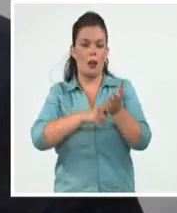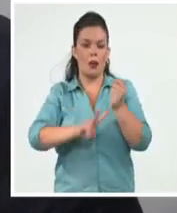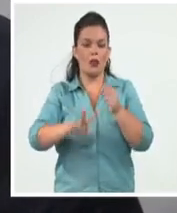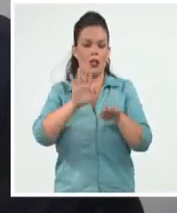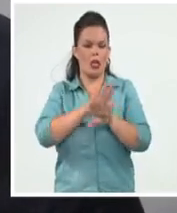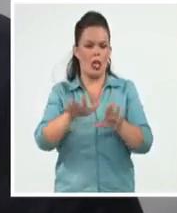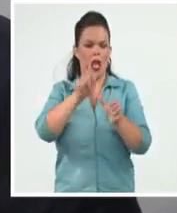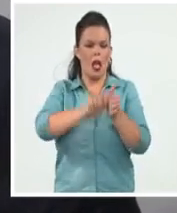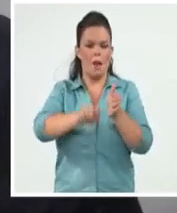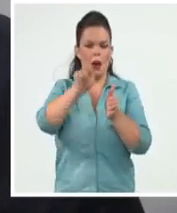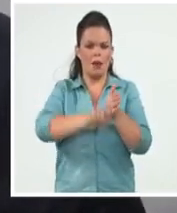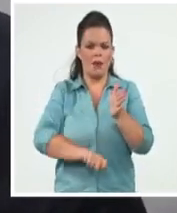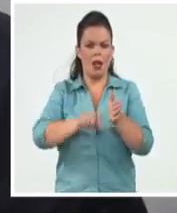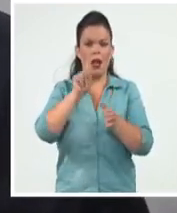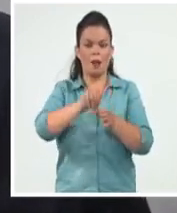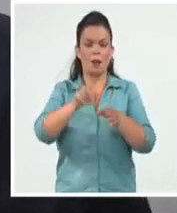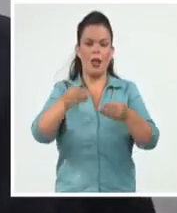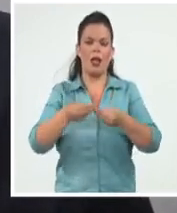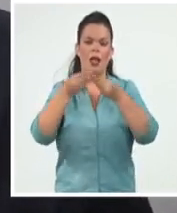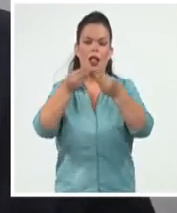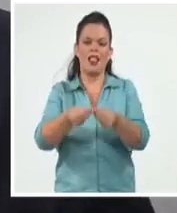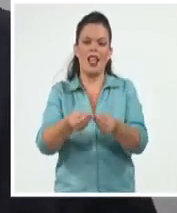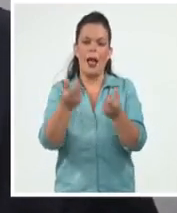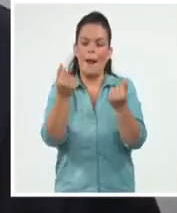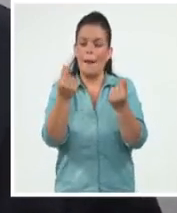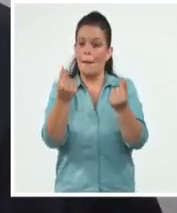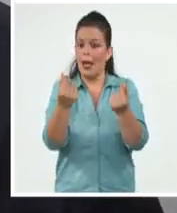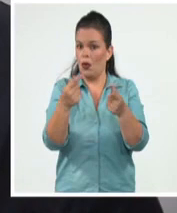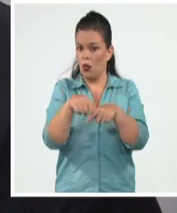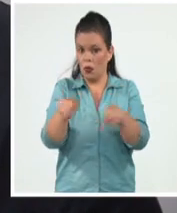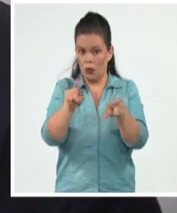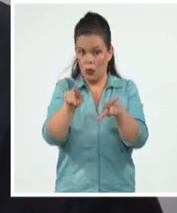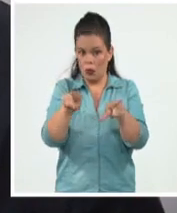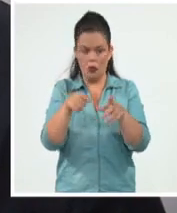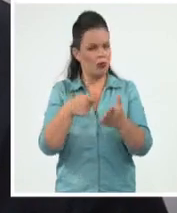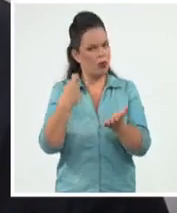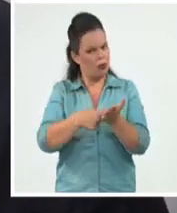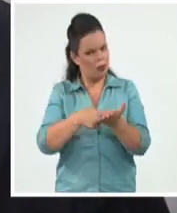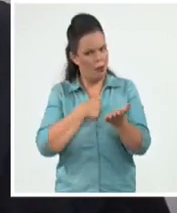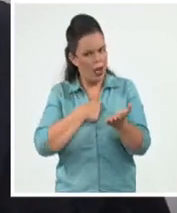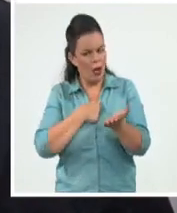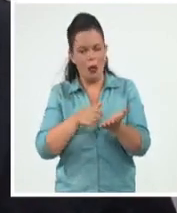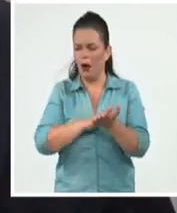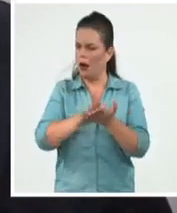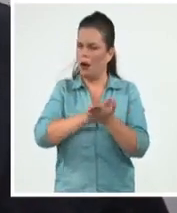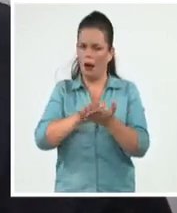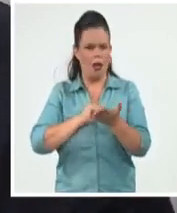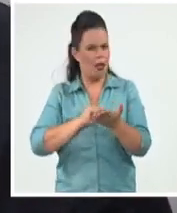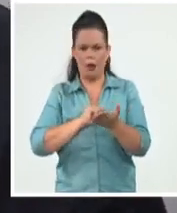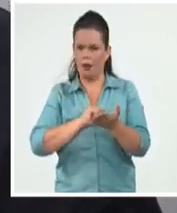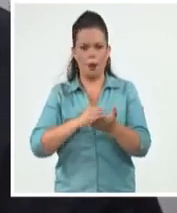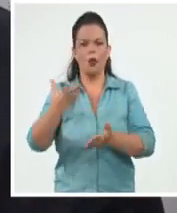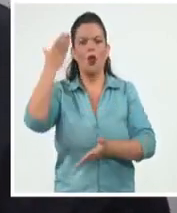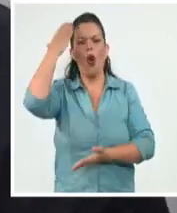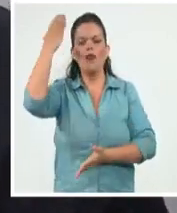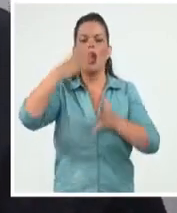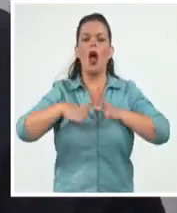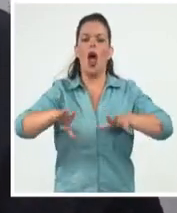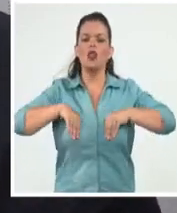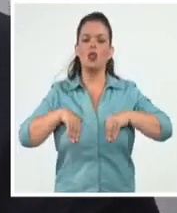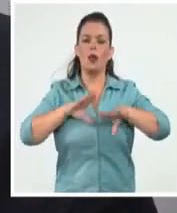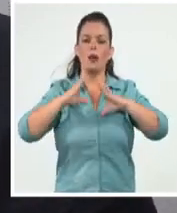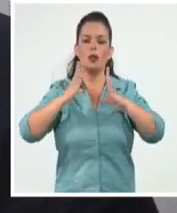Su entrega es gratuita a la población y el presupuesto del Estado asume los gastos en que se incurre por